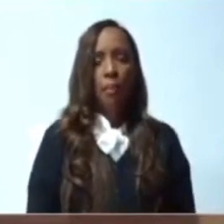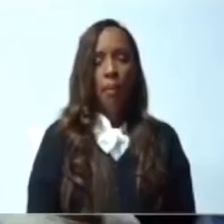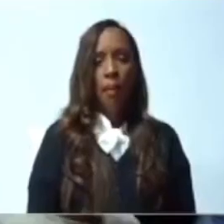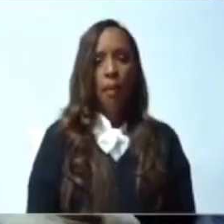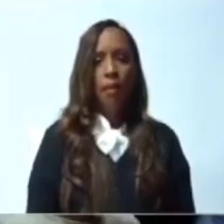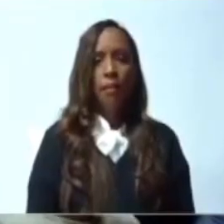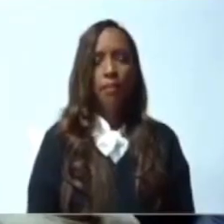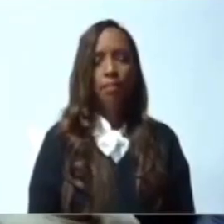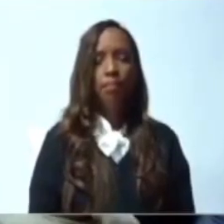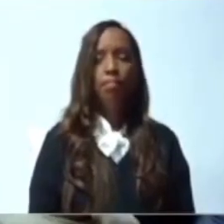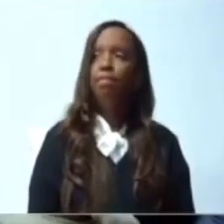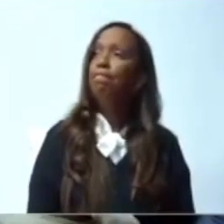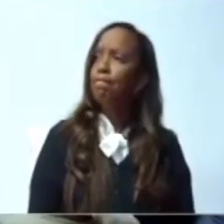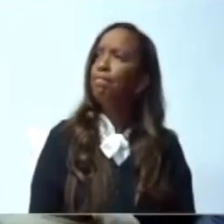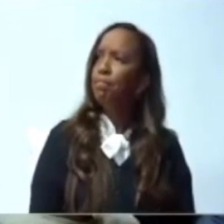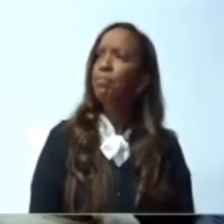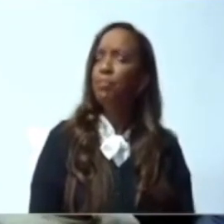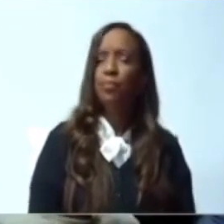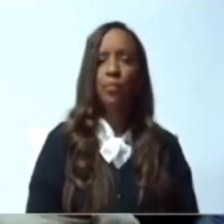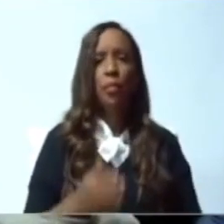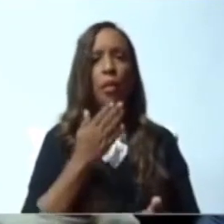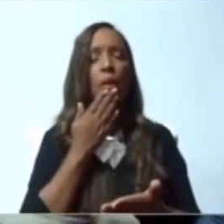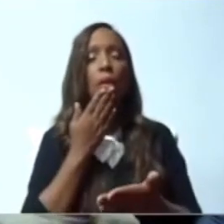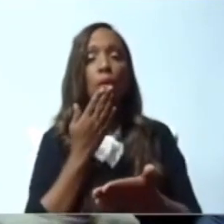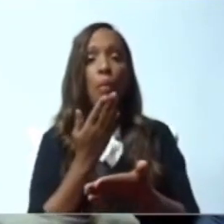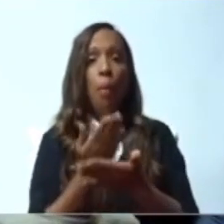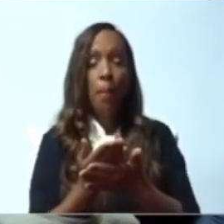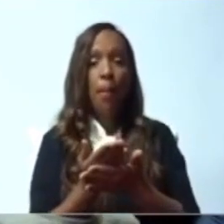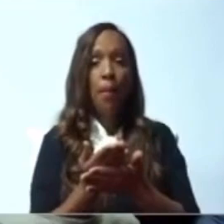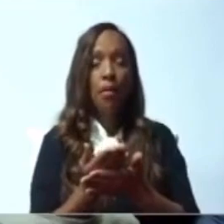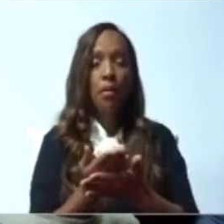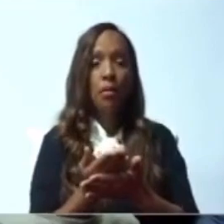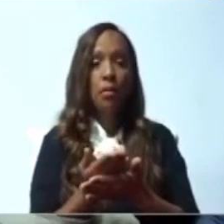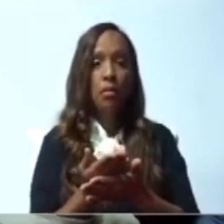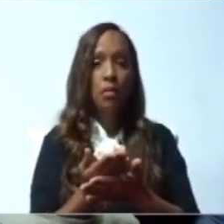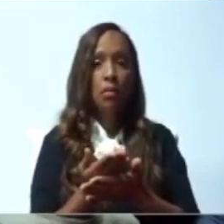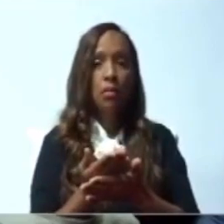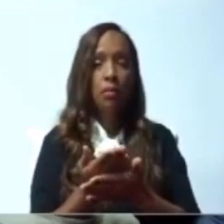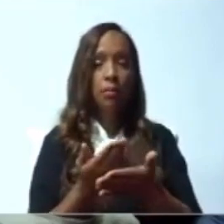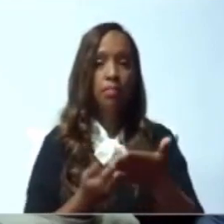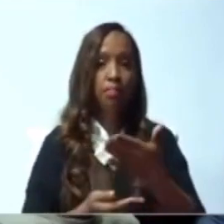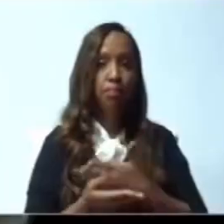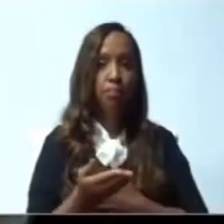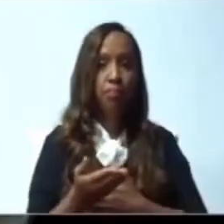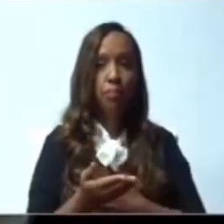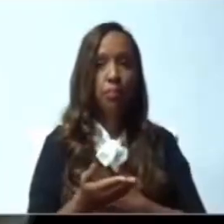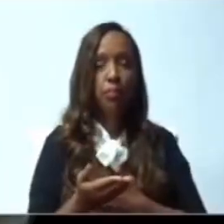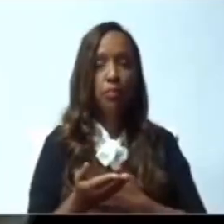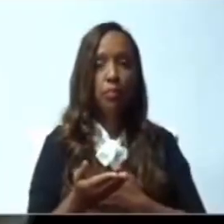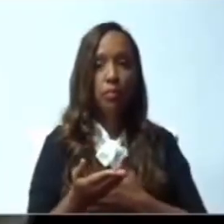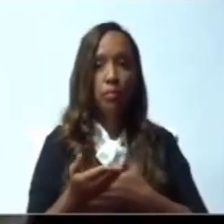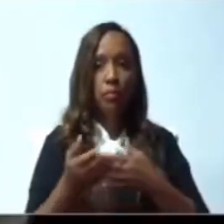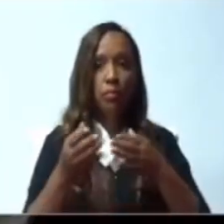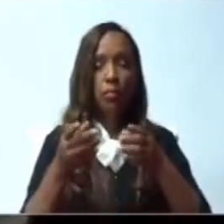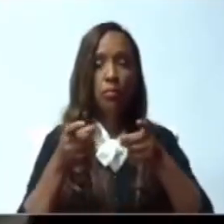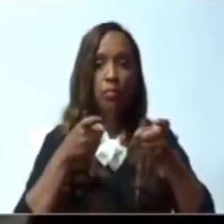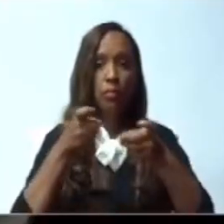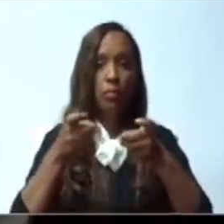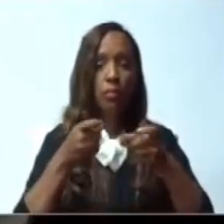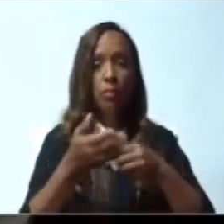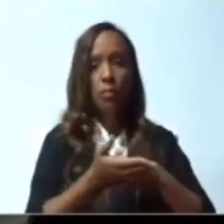Muy buenos días, honorable presidente, bufete directivo, diputados y diputadas. Yo quiero pedir, presidente, un minuto de